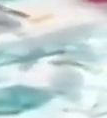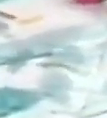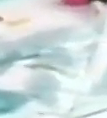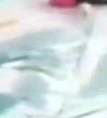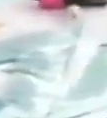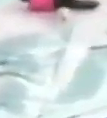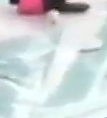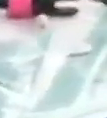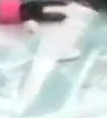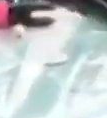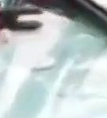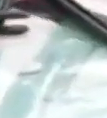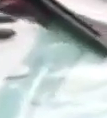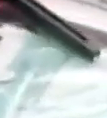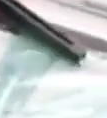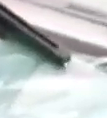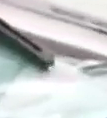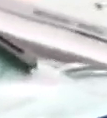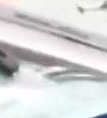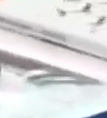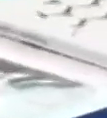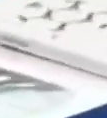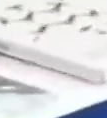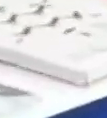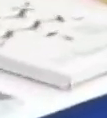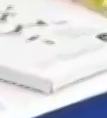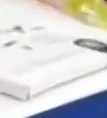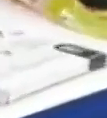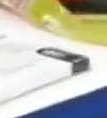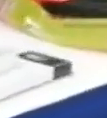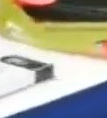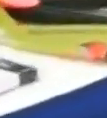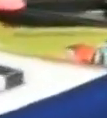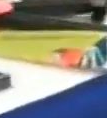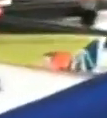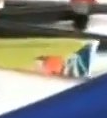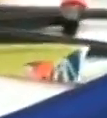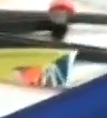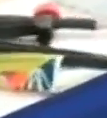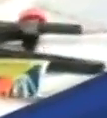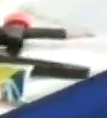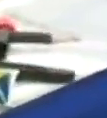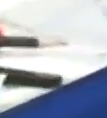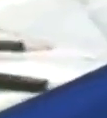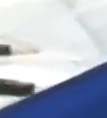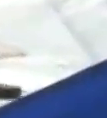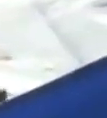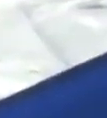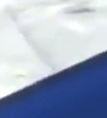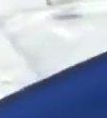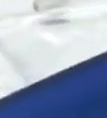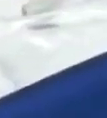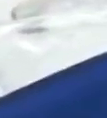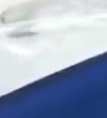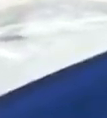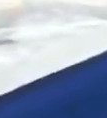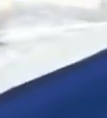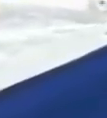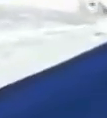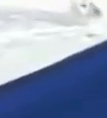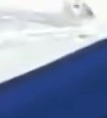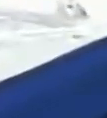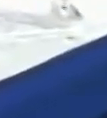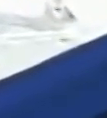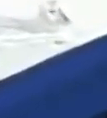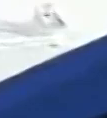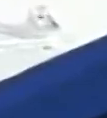escolar. Bueno, yo quisiera que la ministra Yelixe, que ha estado de muy temprano de escuela en escuela, nos diga cómo ha estado el ánimo, cómo